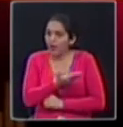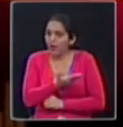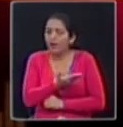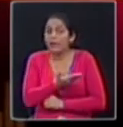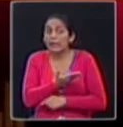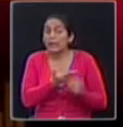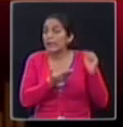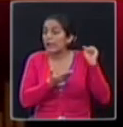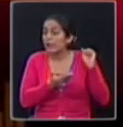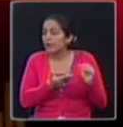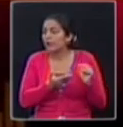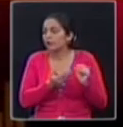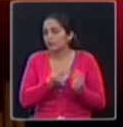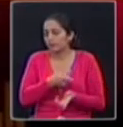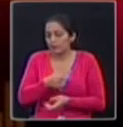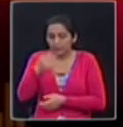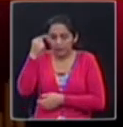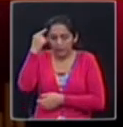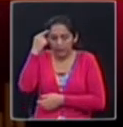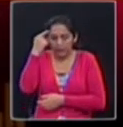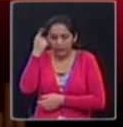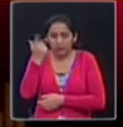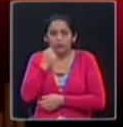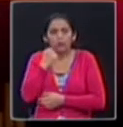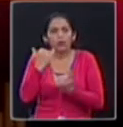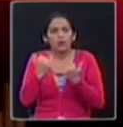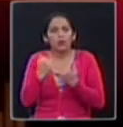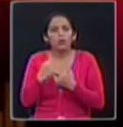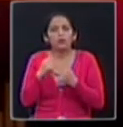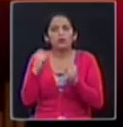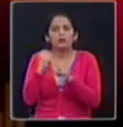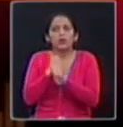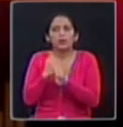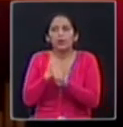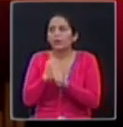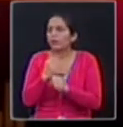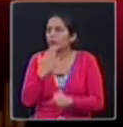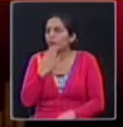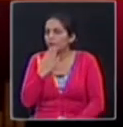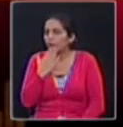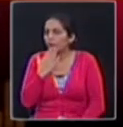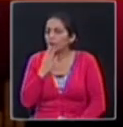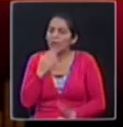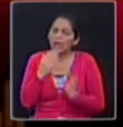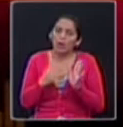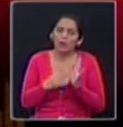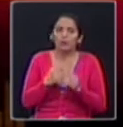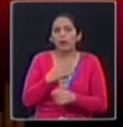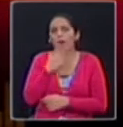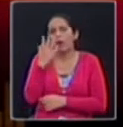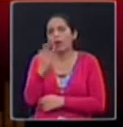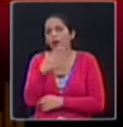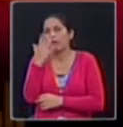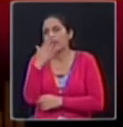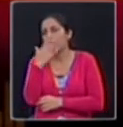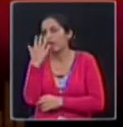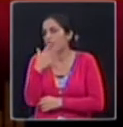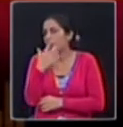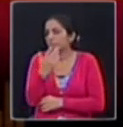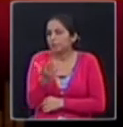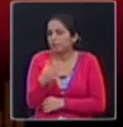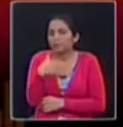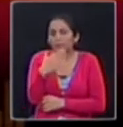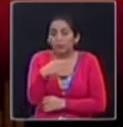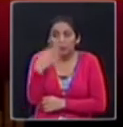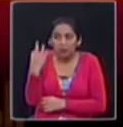realidad de cómo está activado el sector productivo. Porque puedo decir muchas cosas que suenan bien, pero si no práctica, se asientan,